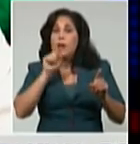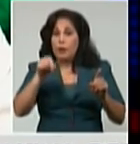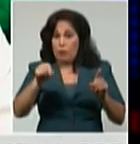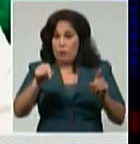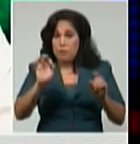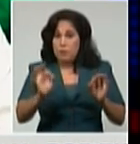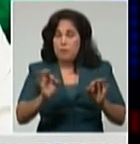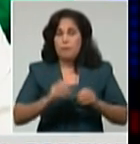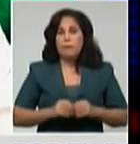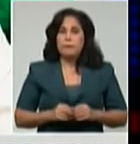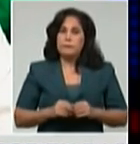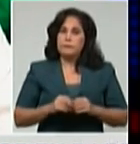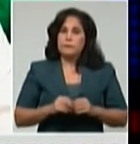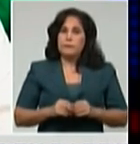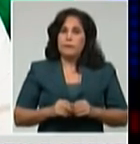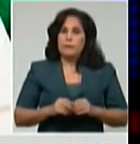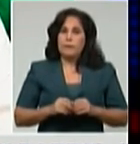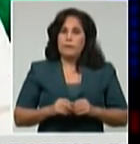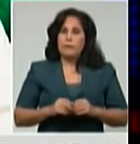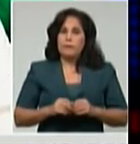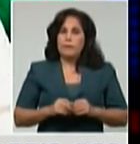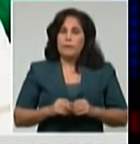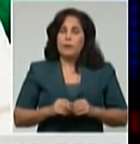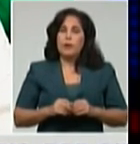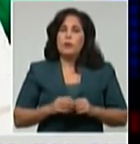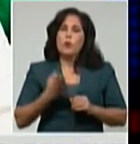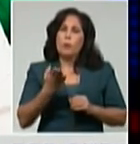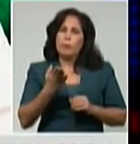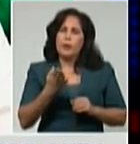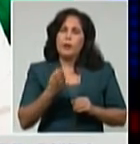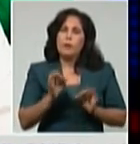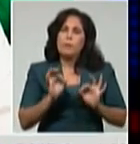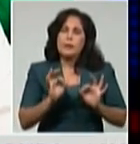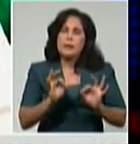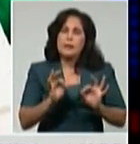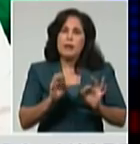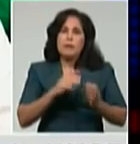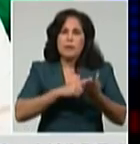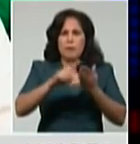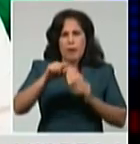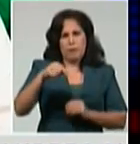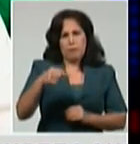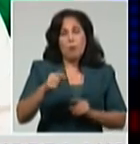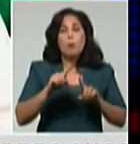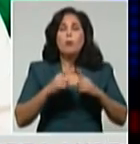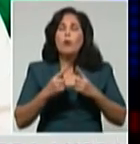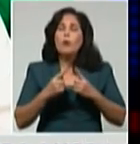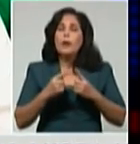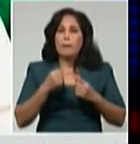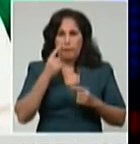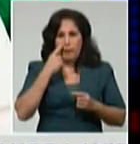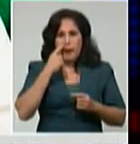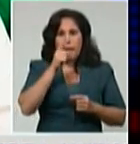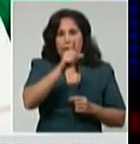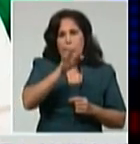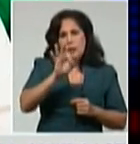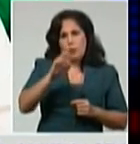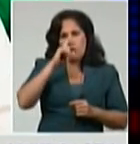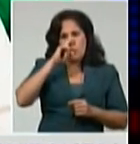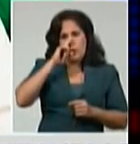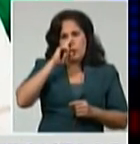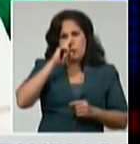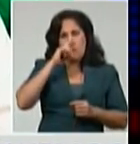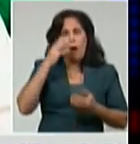ahora, pues les pido precisarla y se las doy en la próxima, porque yo tenía 18 Lo que pasa